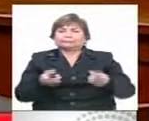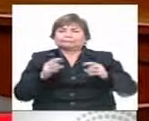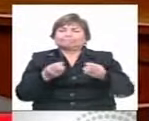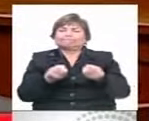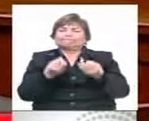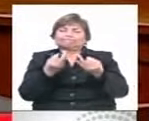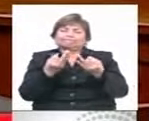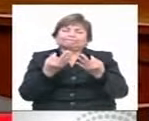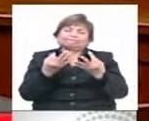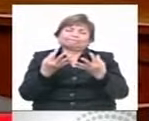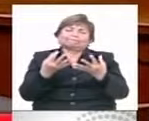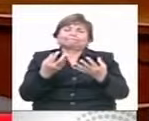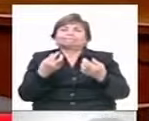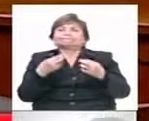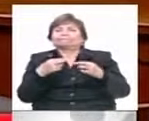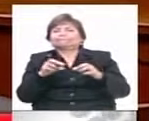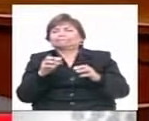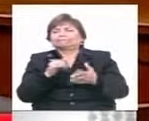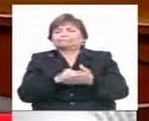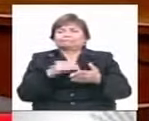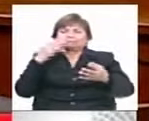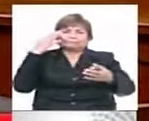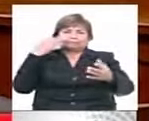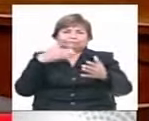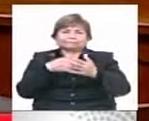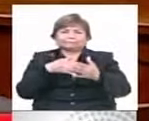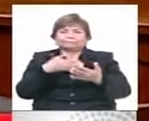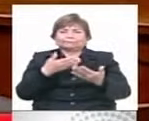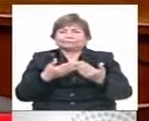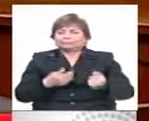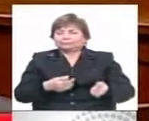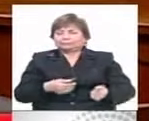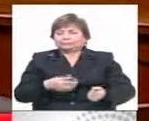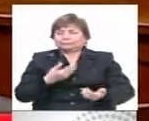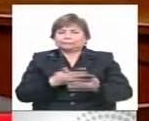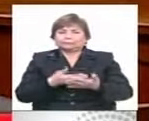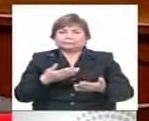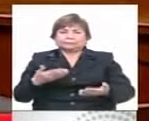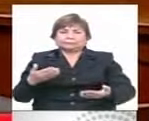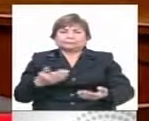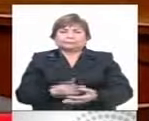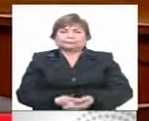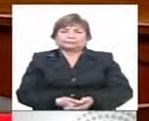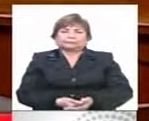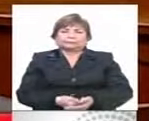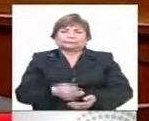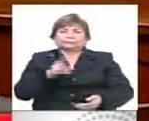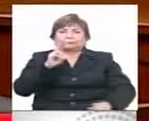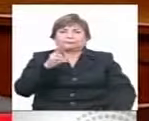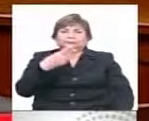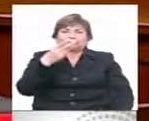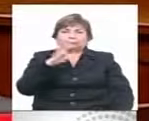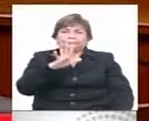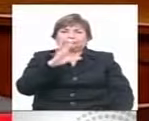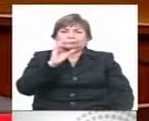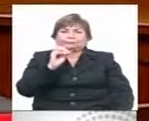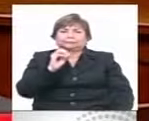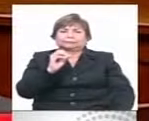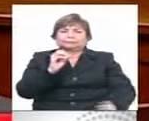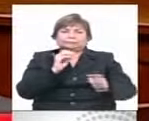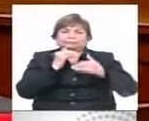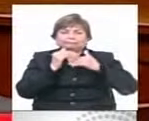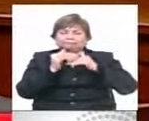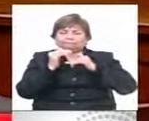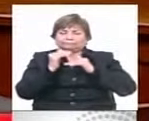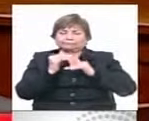permitirá contribuir al logro de las metas nacionales en materia de carbono al 2050 y de mitigación de